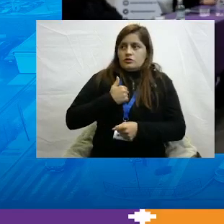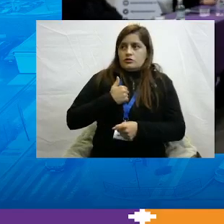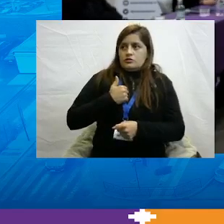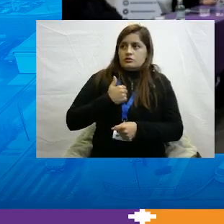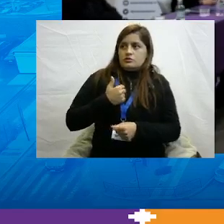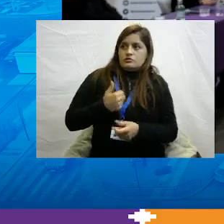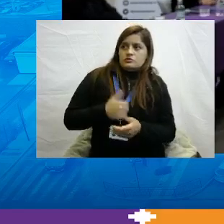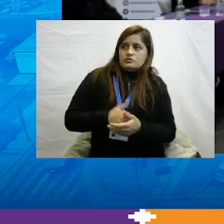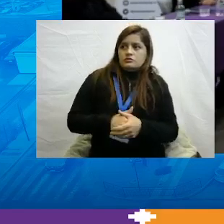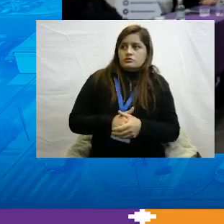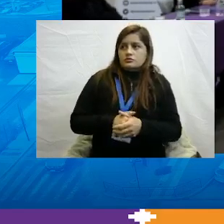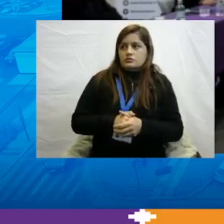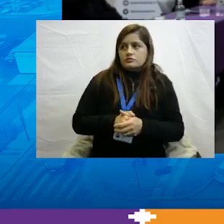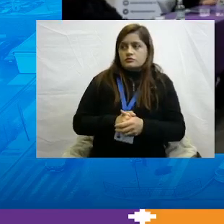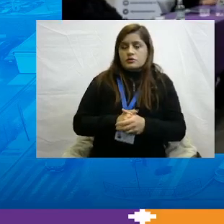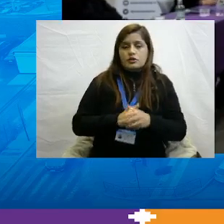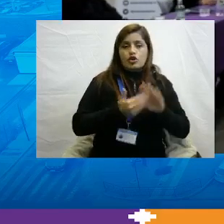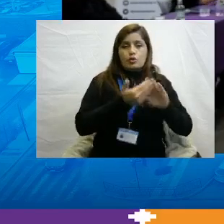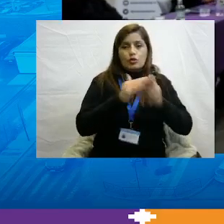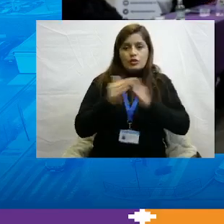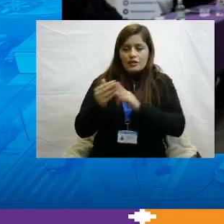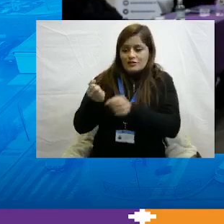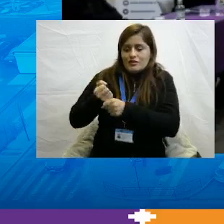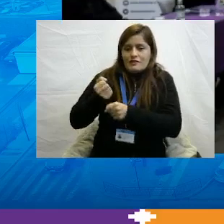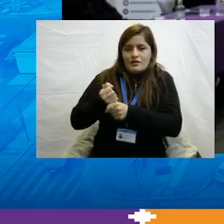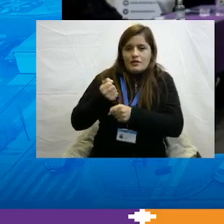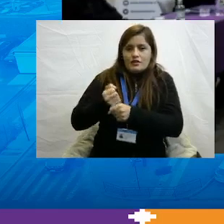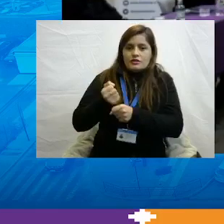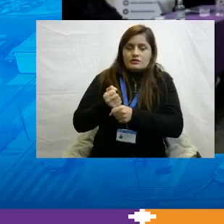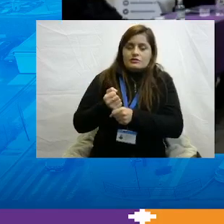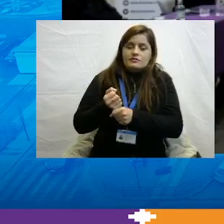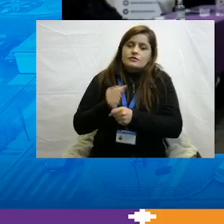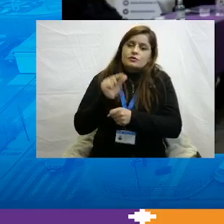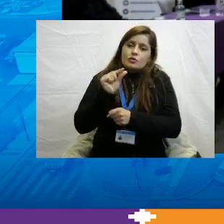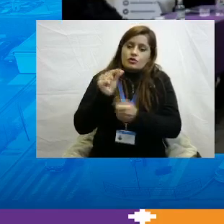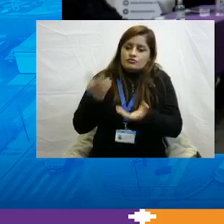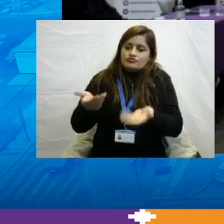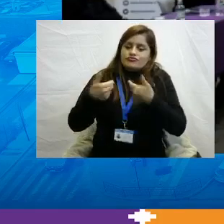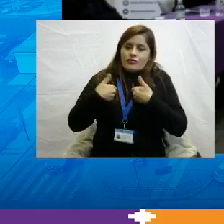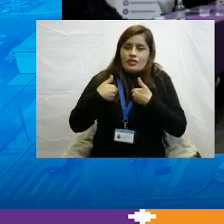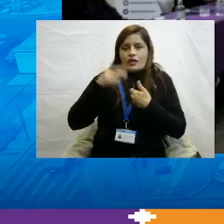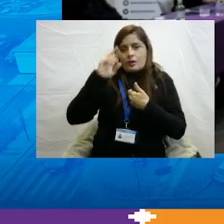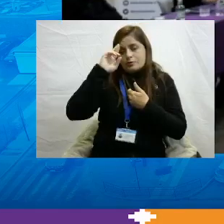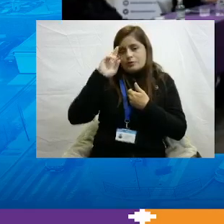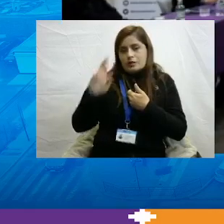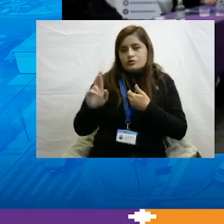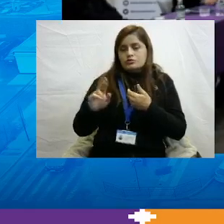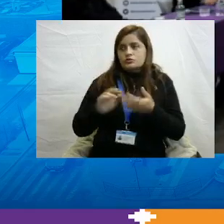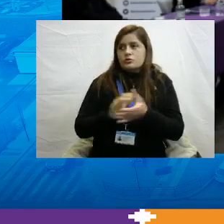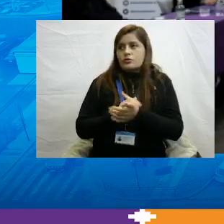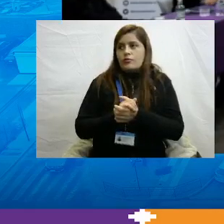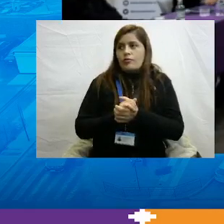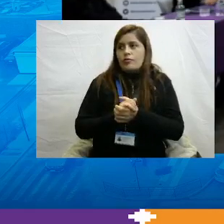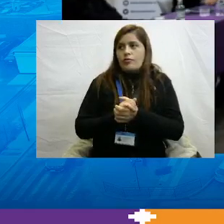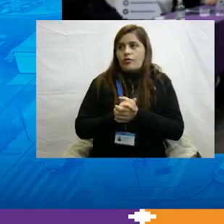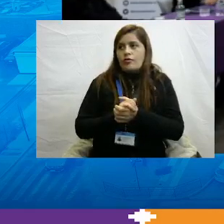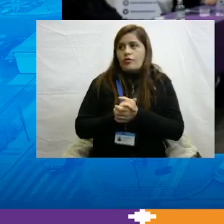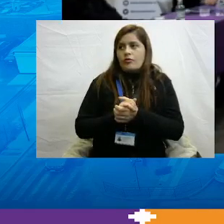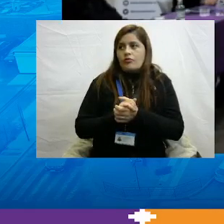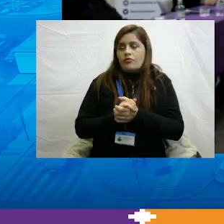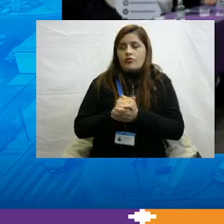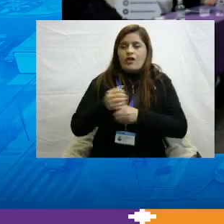tanto a la comunidad como trabajador, que merecemos un respeto, no sé, a la